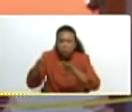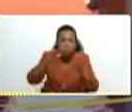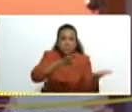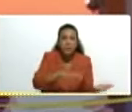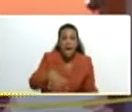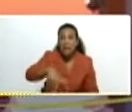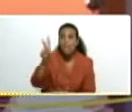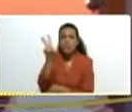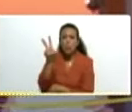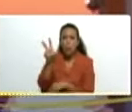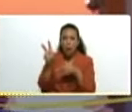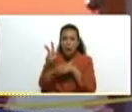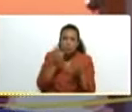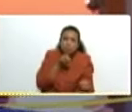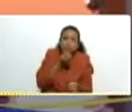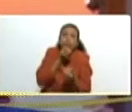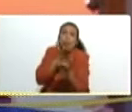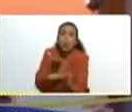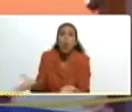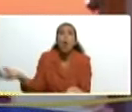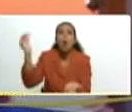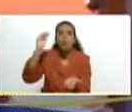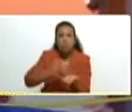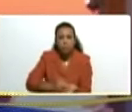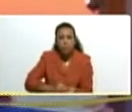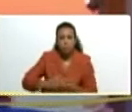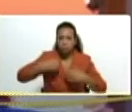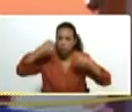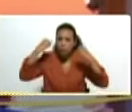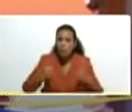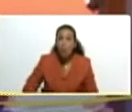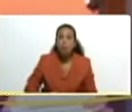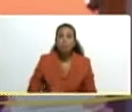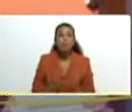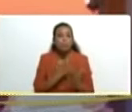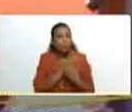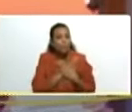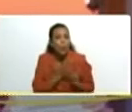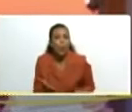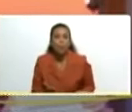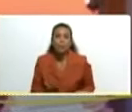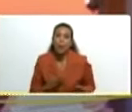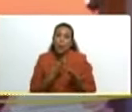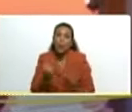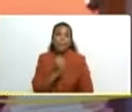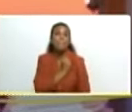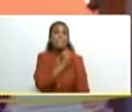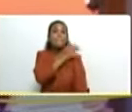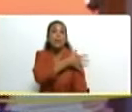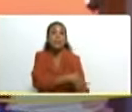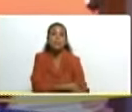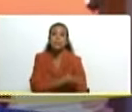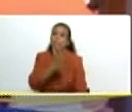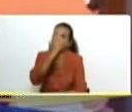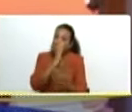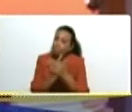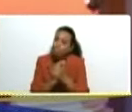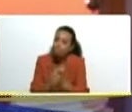Desde Venezuela ratificamos nuestra vocación solidaria con el pueblo de